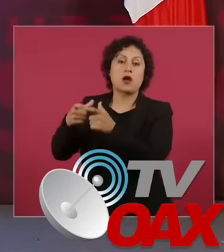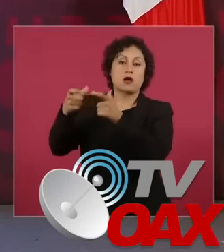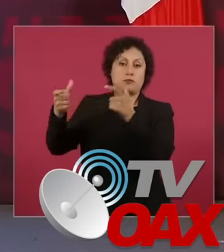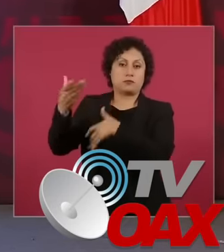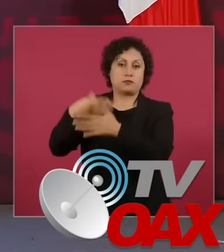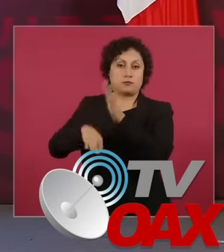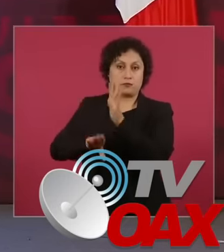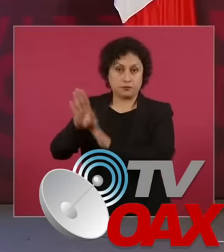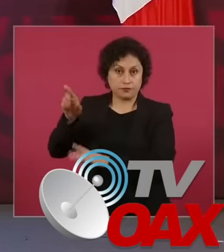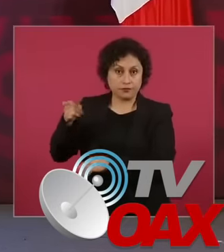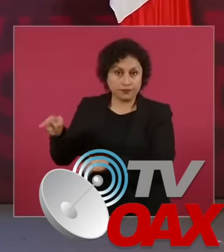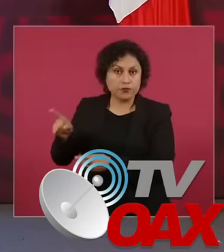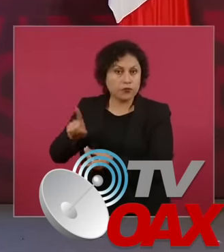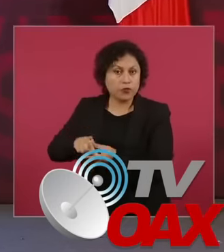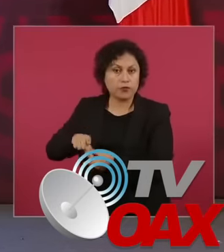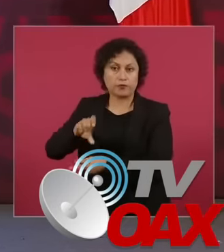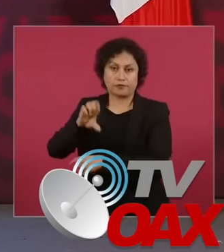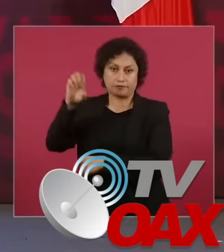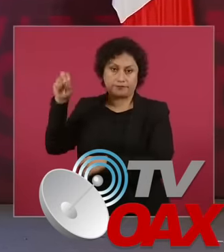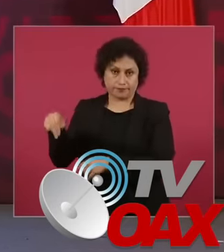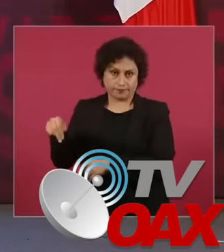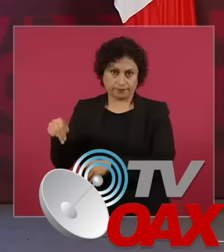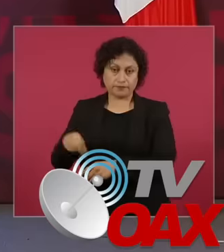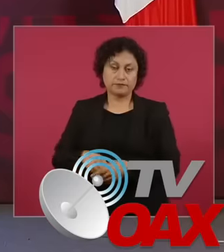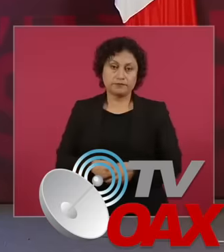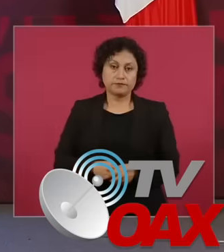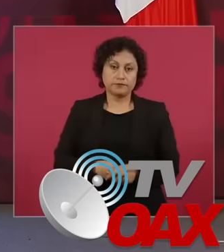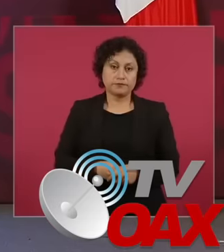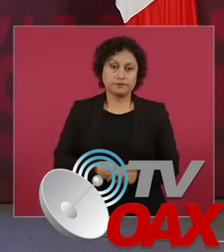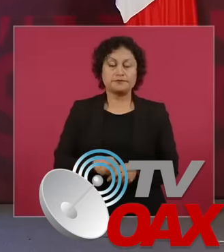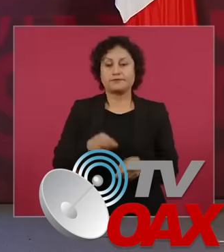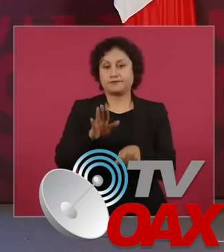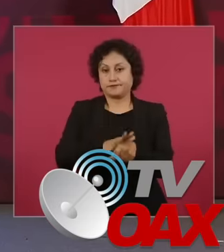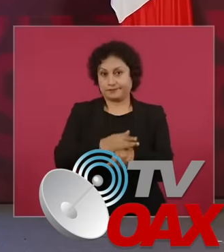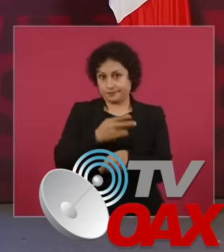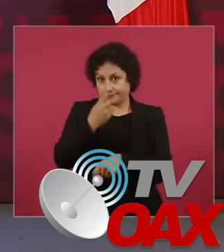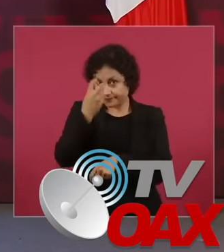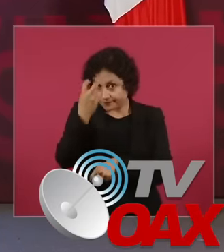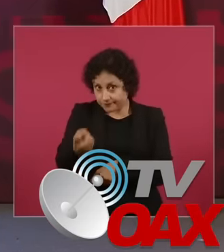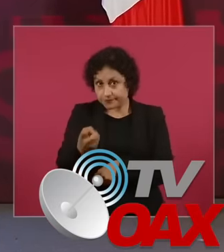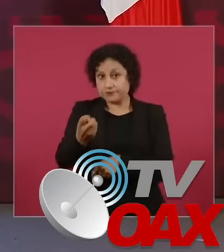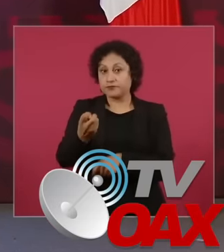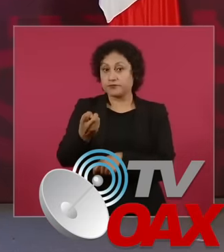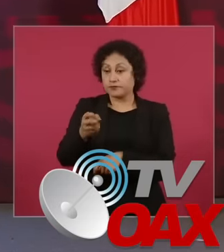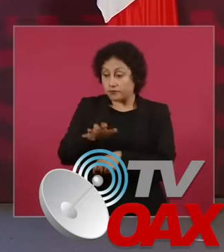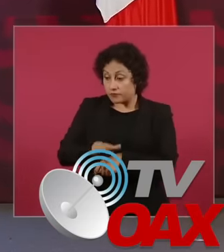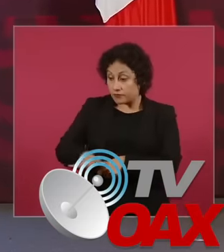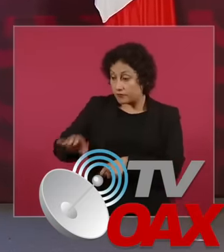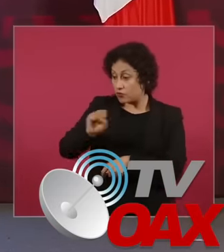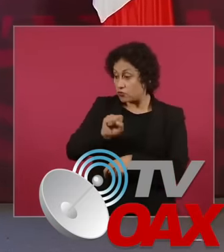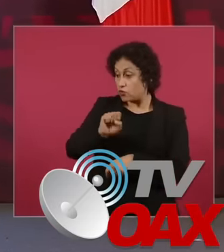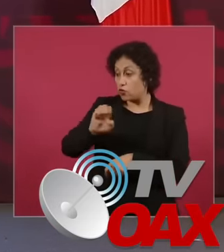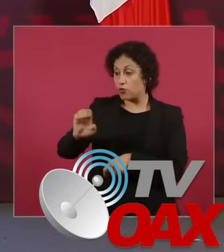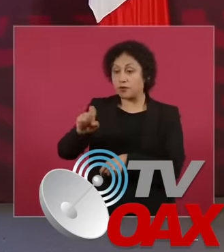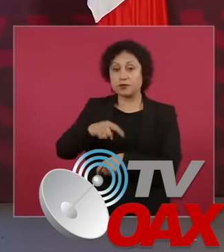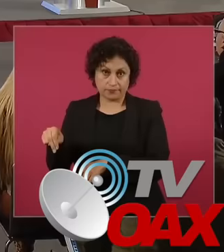Cancún, esto. Por eso mucha gente de aquí se vino a buscar la vida